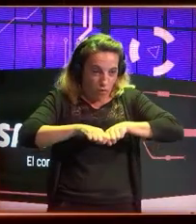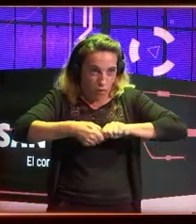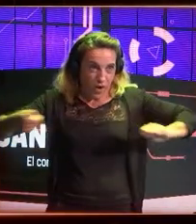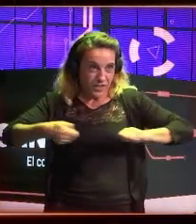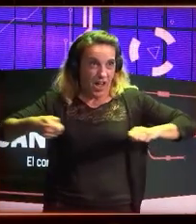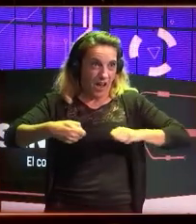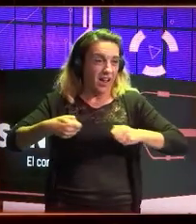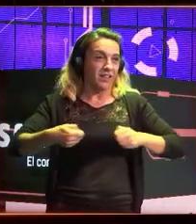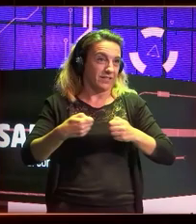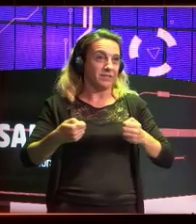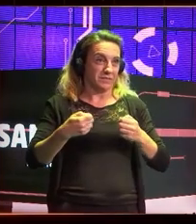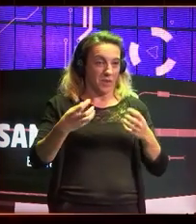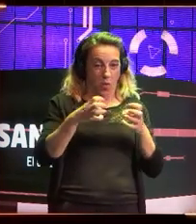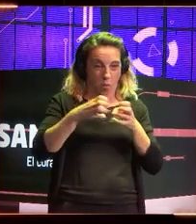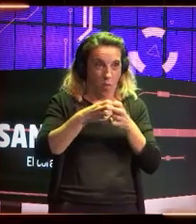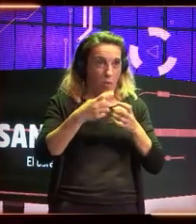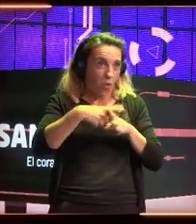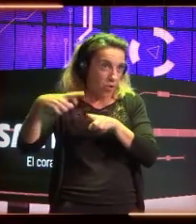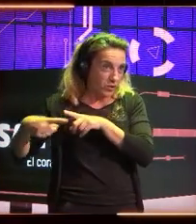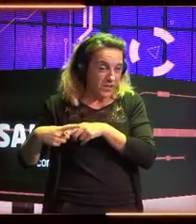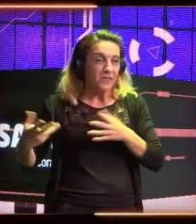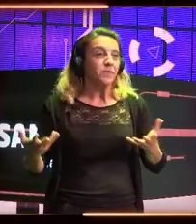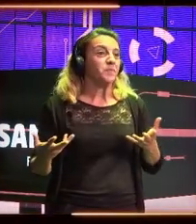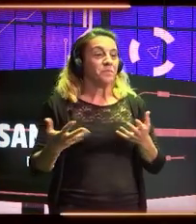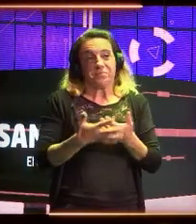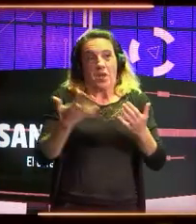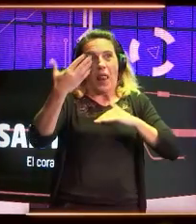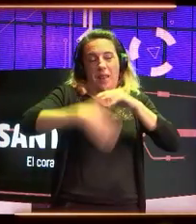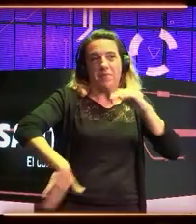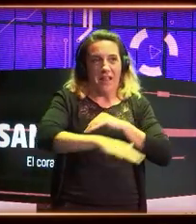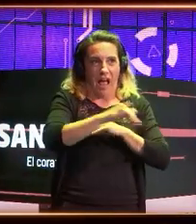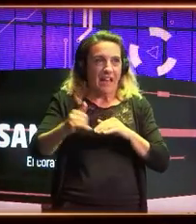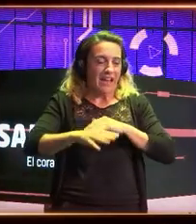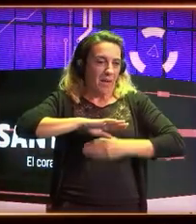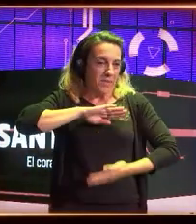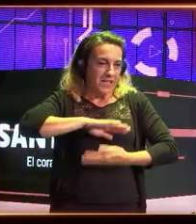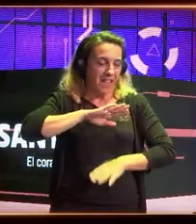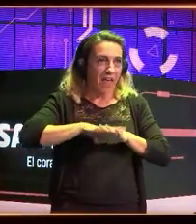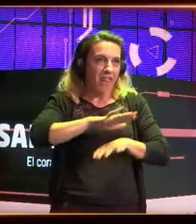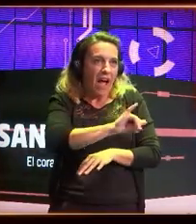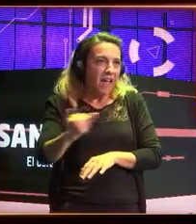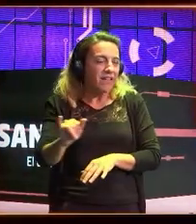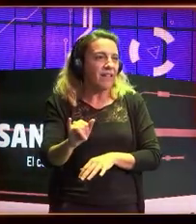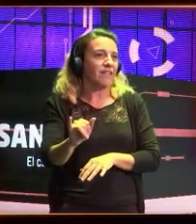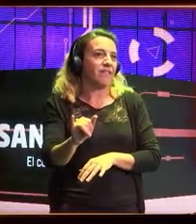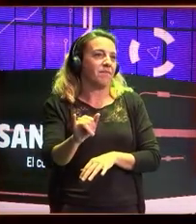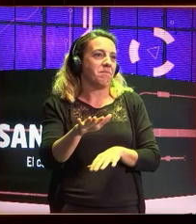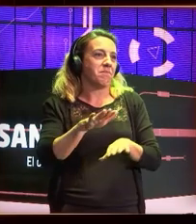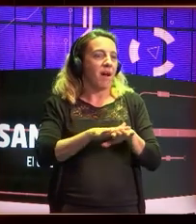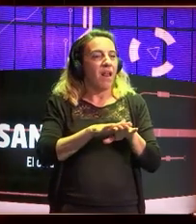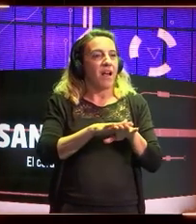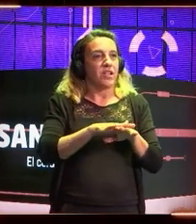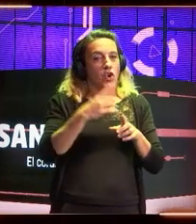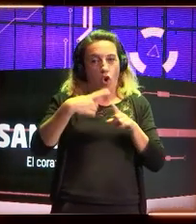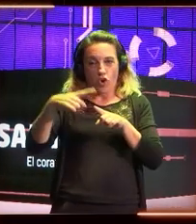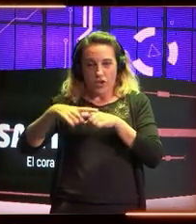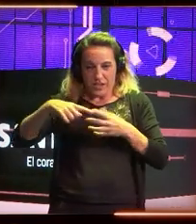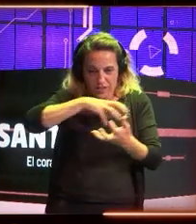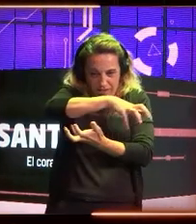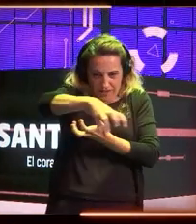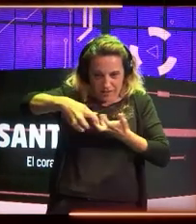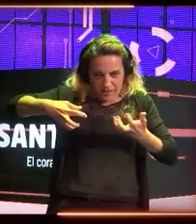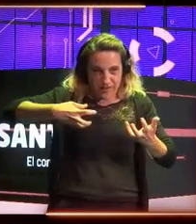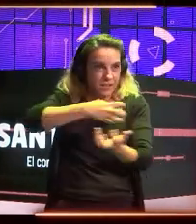masa sin embargo esta gravedad tiene un límite un límite a la capacidad que tiene para eh para retener a las cosas dentro de su